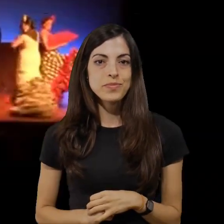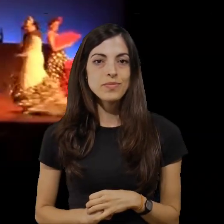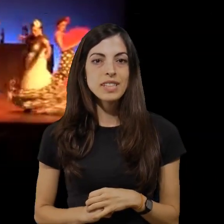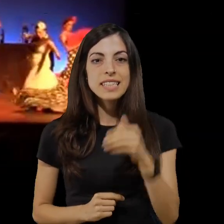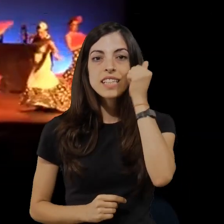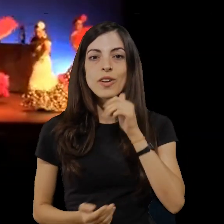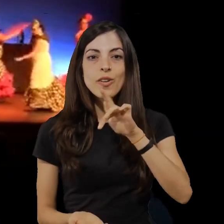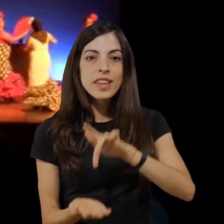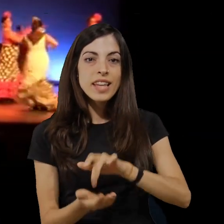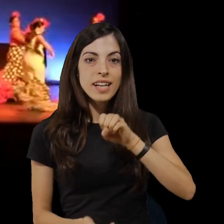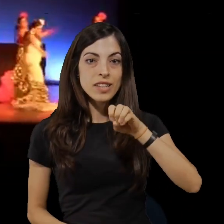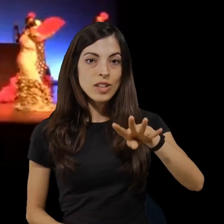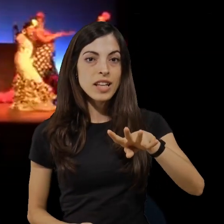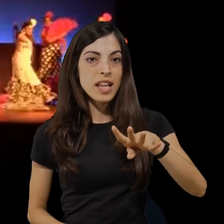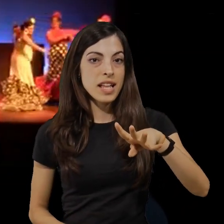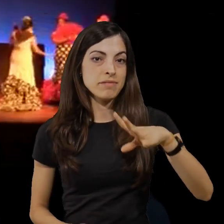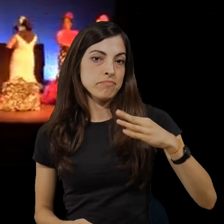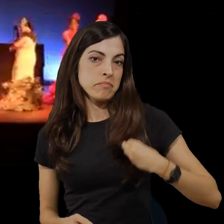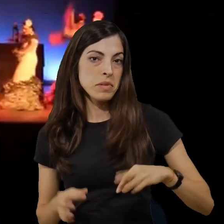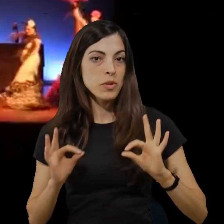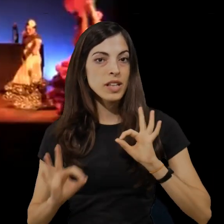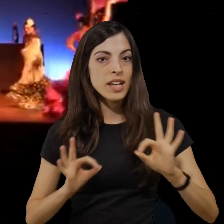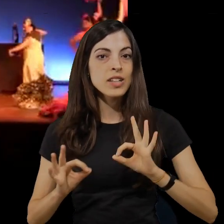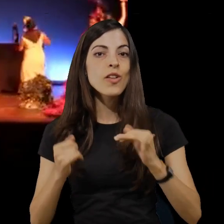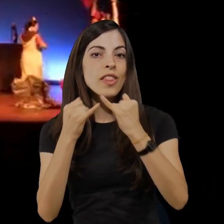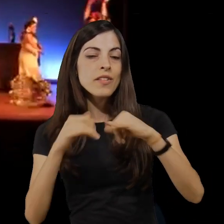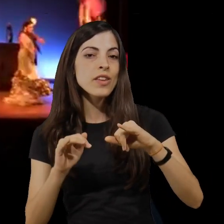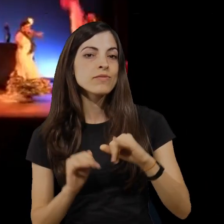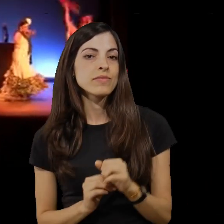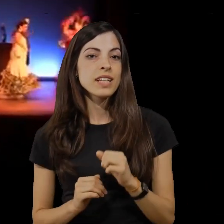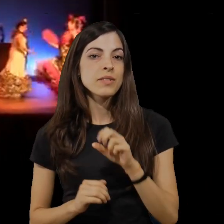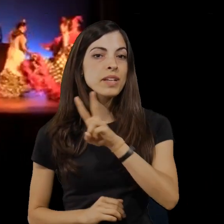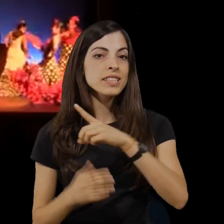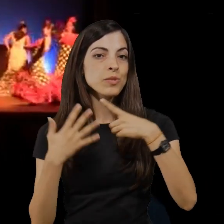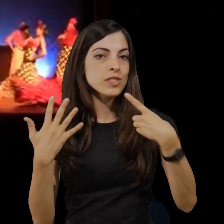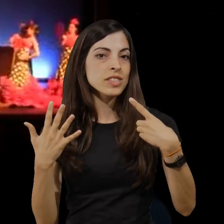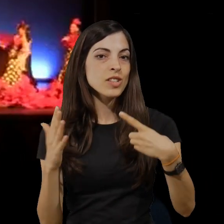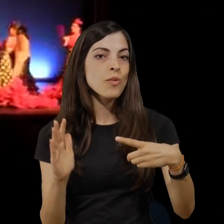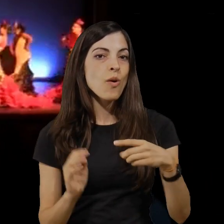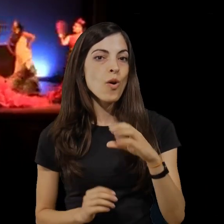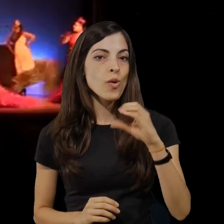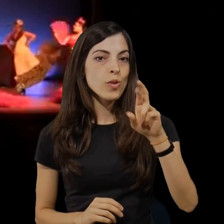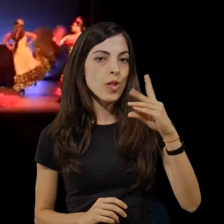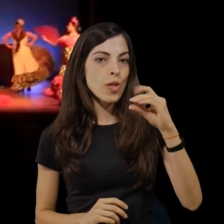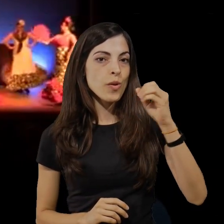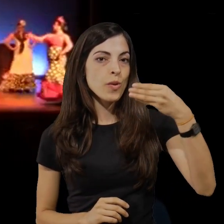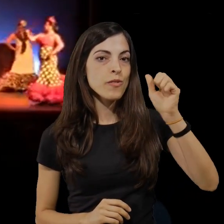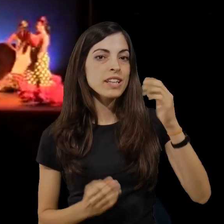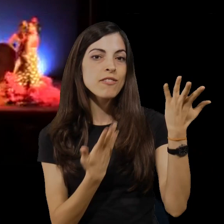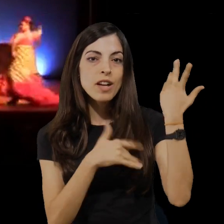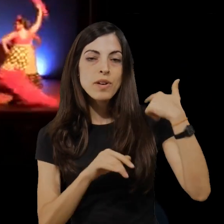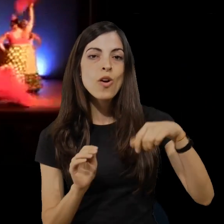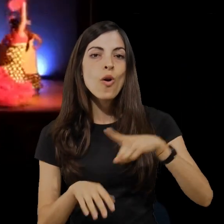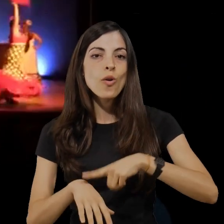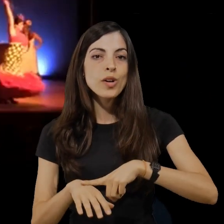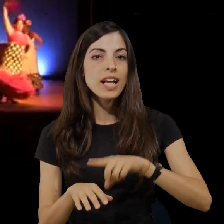Para el sábado día 14 el mismo escenario del Teatro Góngora servirá para la celebración del XXVI Córdobán Flamenco